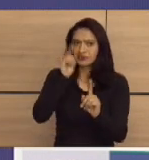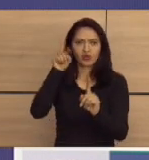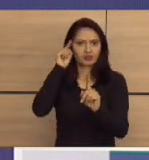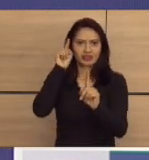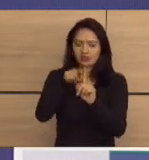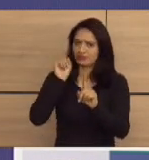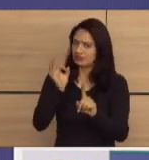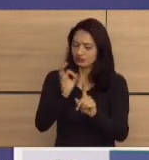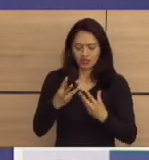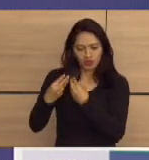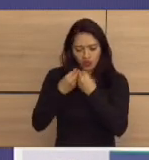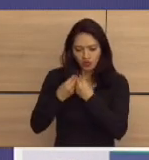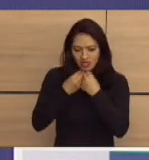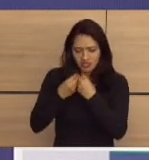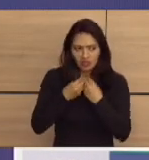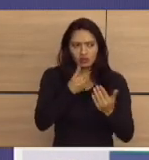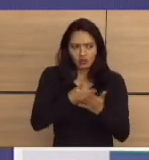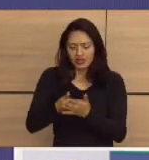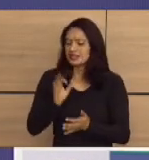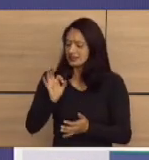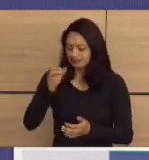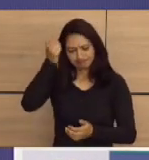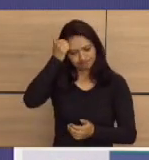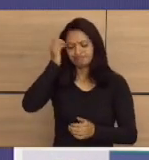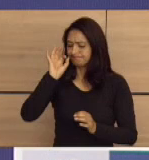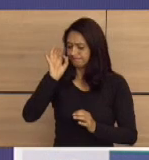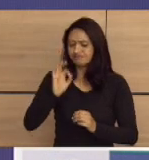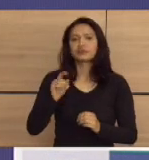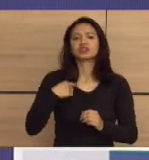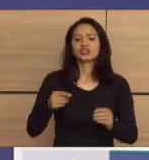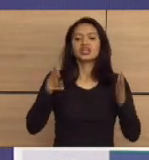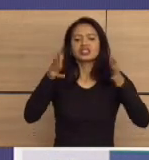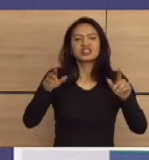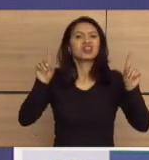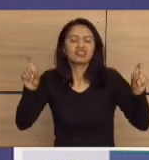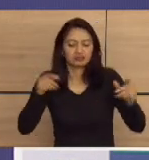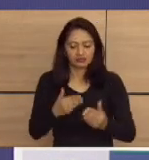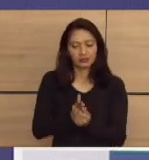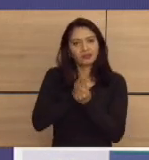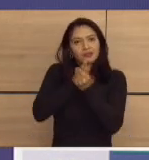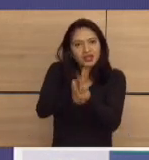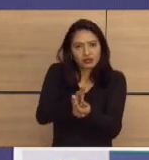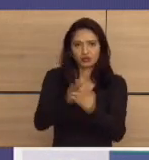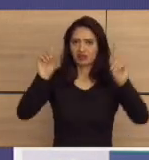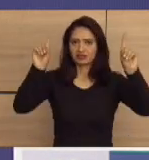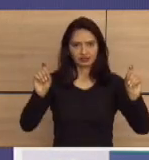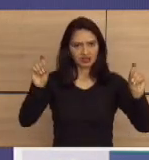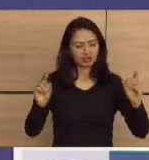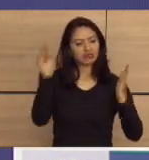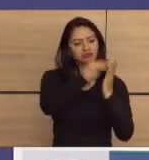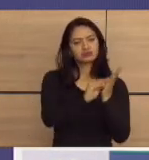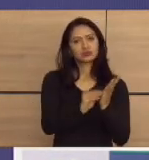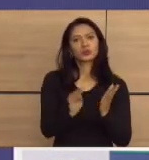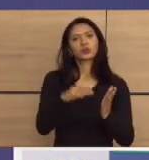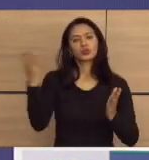comisión y en el trabajo que hagamos. Nos habla del qué enseñar, nos habla del método, nos habla de los contenidos, de poder pues